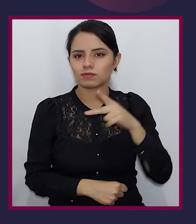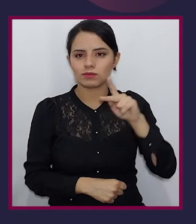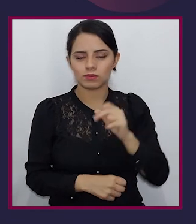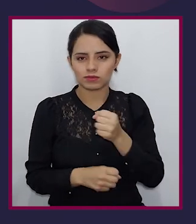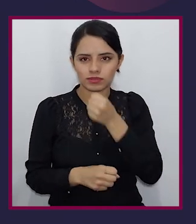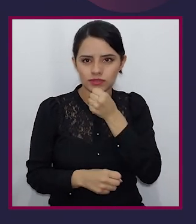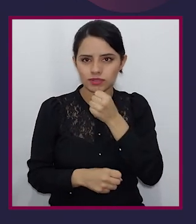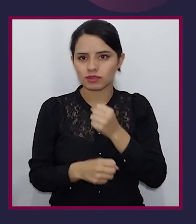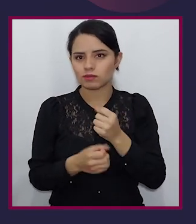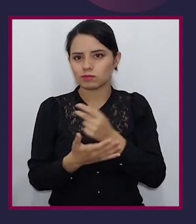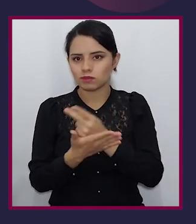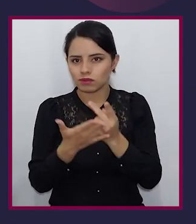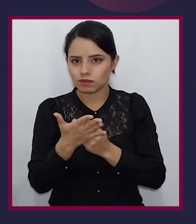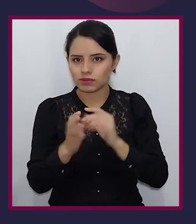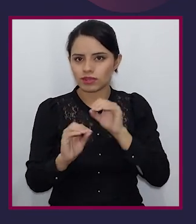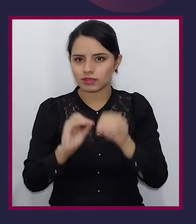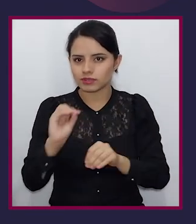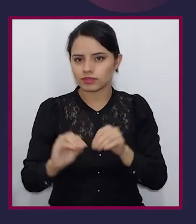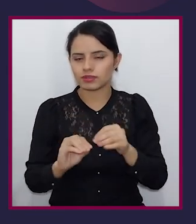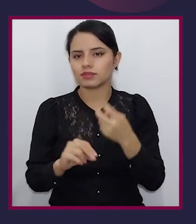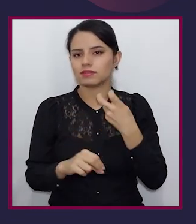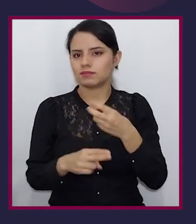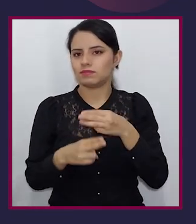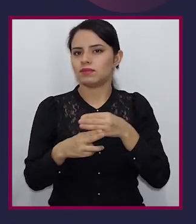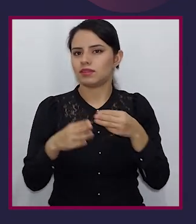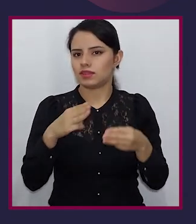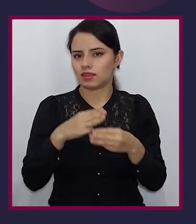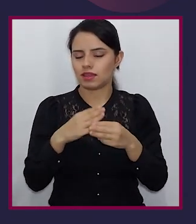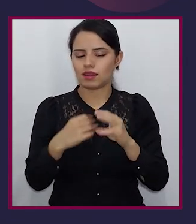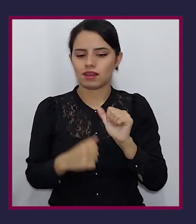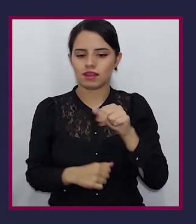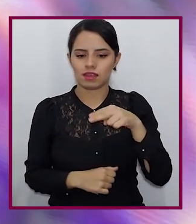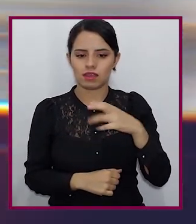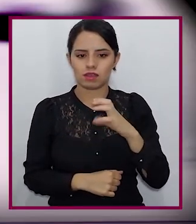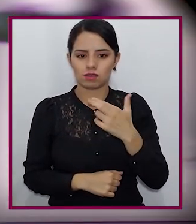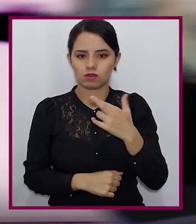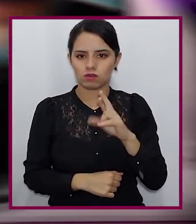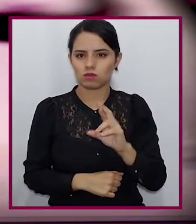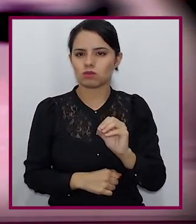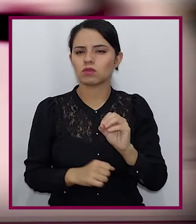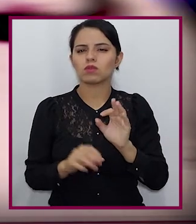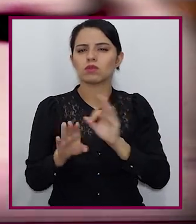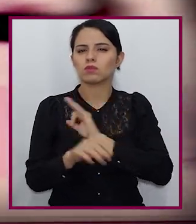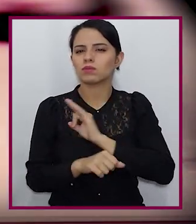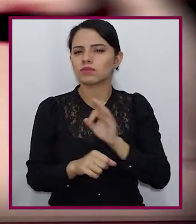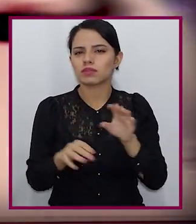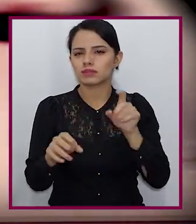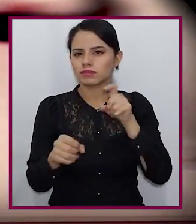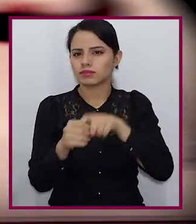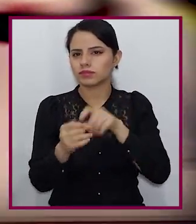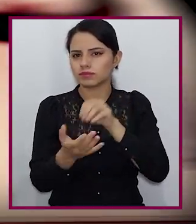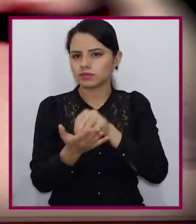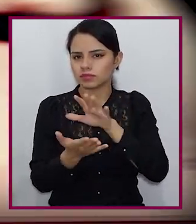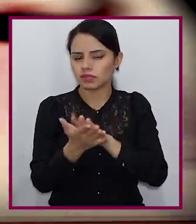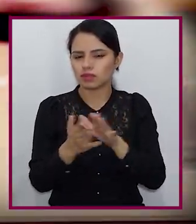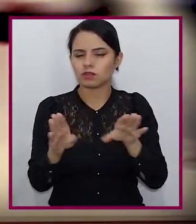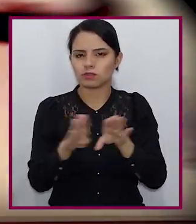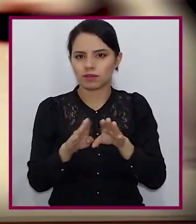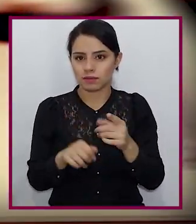ese es mucho del material que podrás encontrar en Anchor. ¿Cómo lo haces para suscribirte? Bien, pues eliges un canal de los que te aparecen